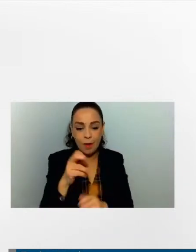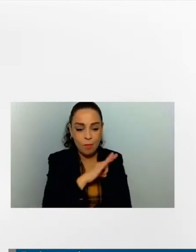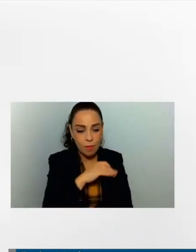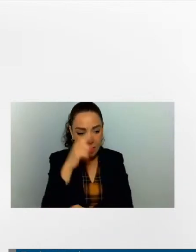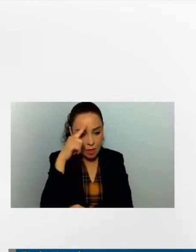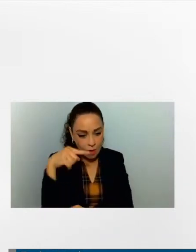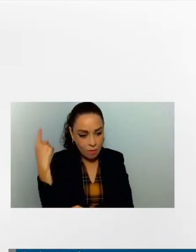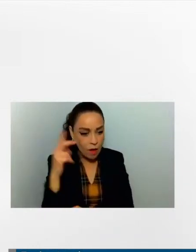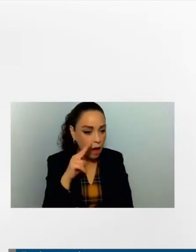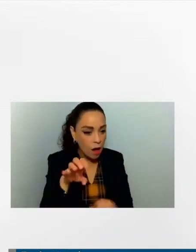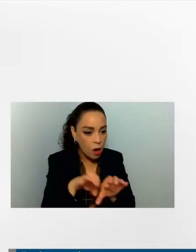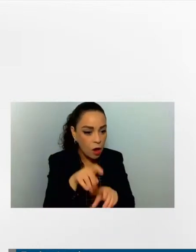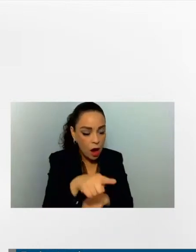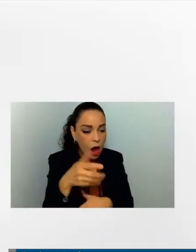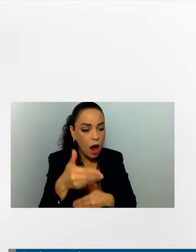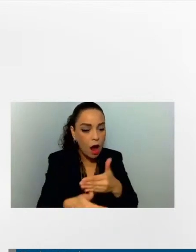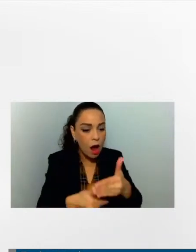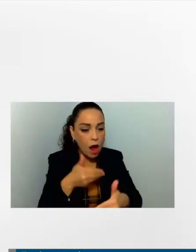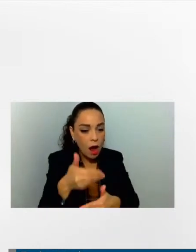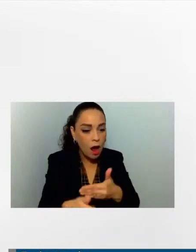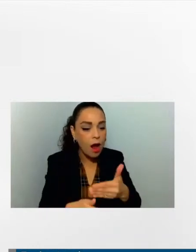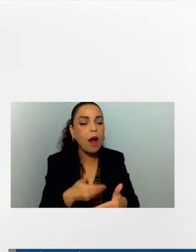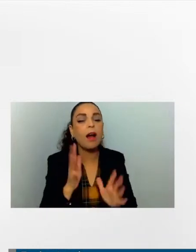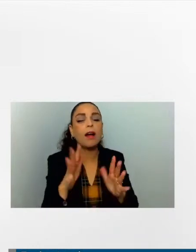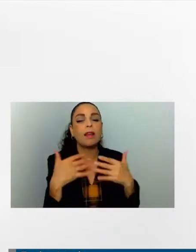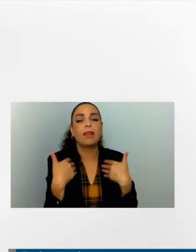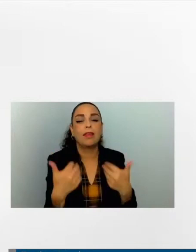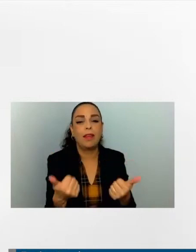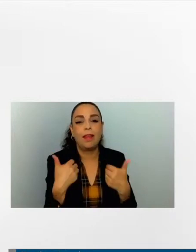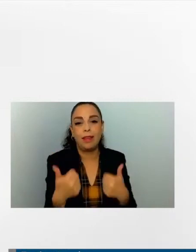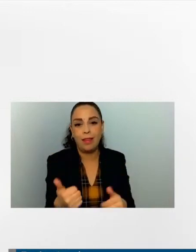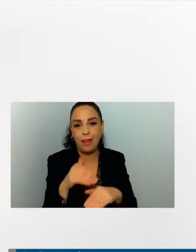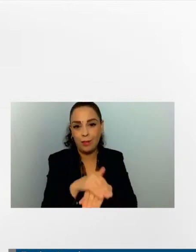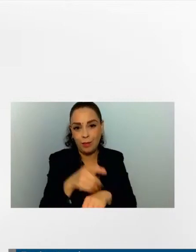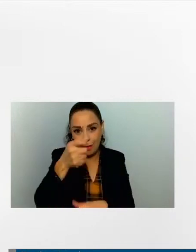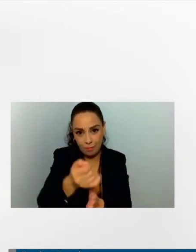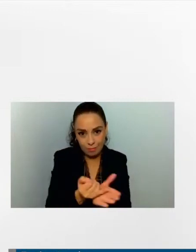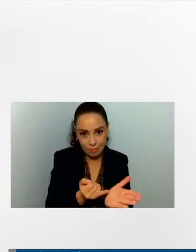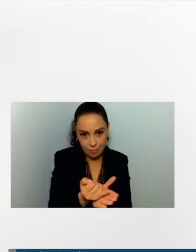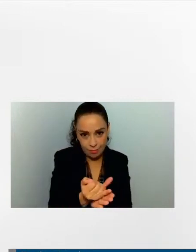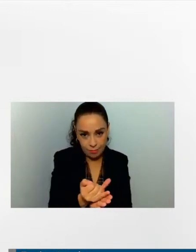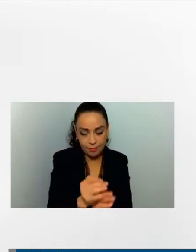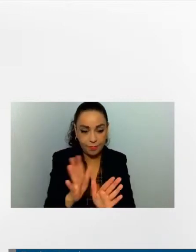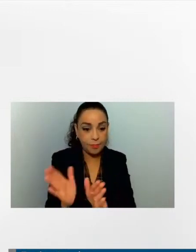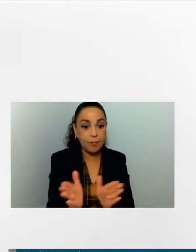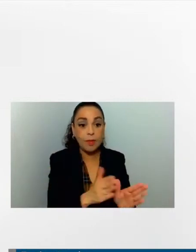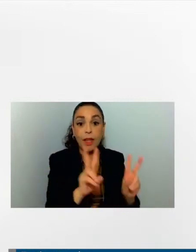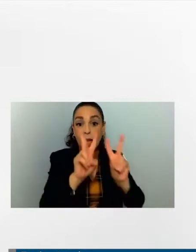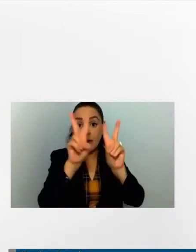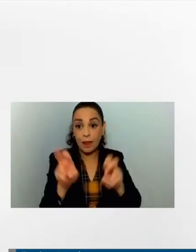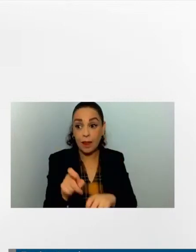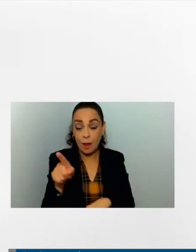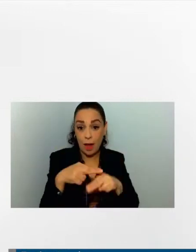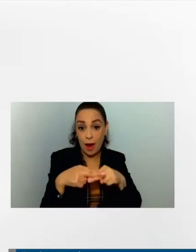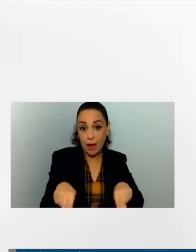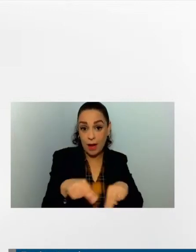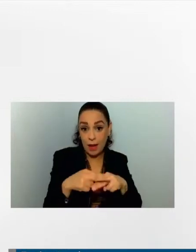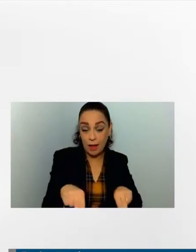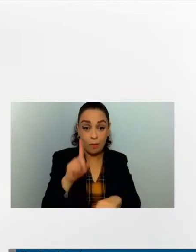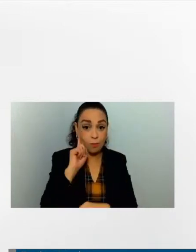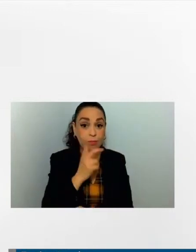o la evolución de los criterios, ¿no? Entonces, bueno, sobre este tema de nietos y nietas, pues la Corte